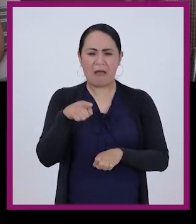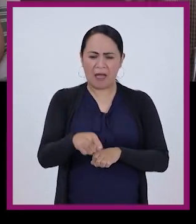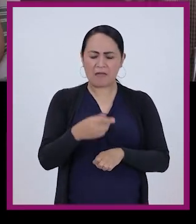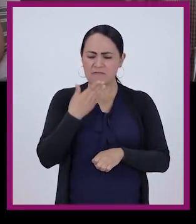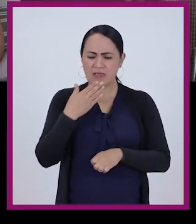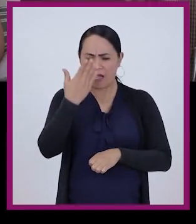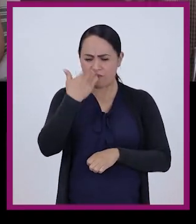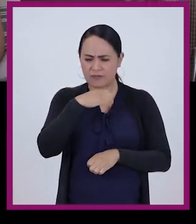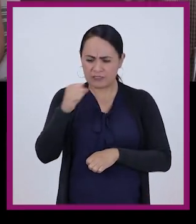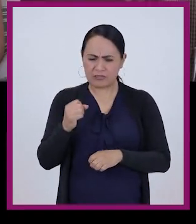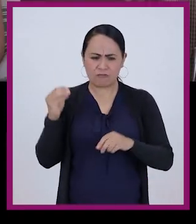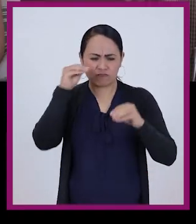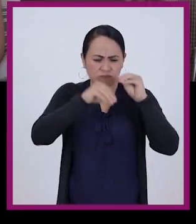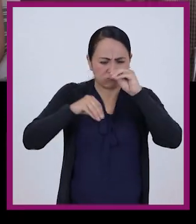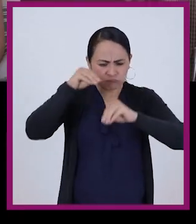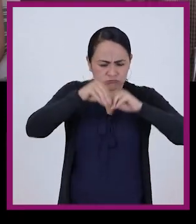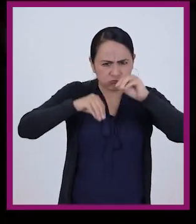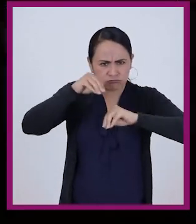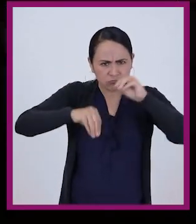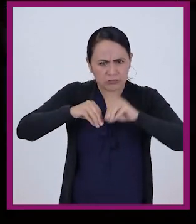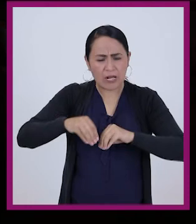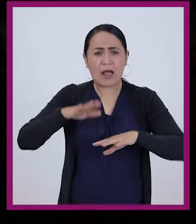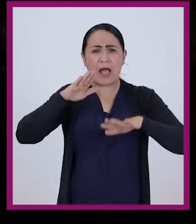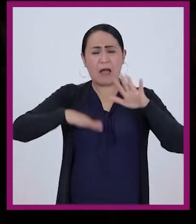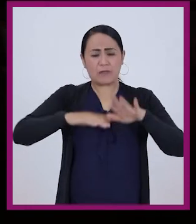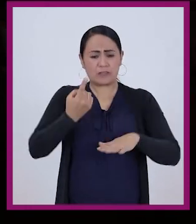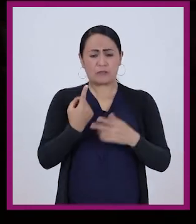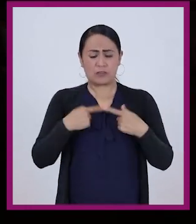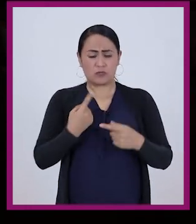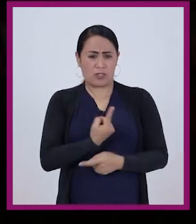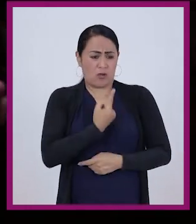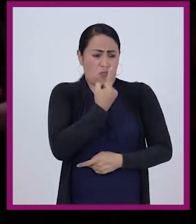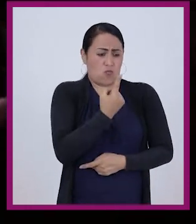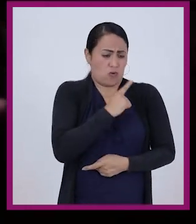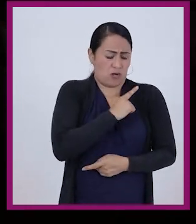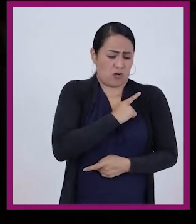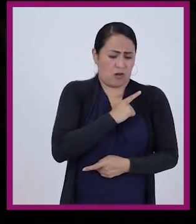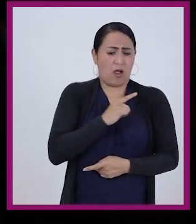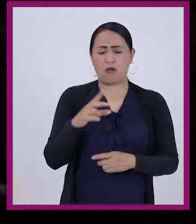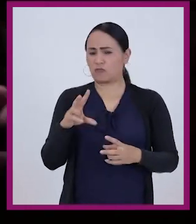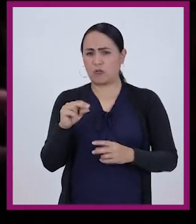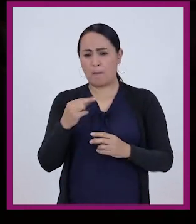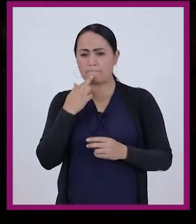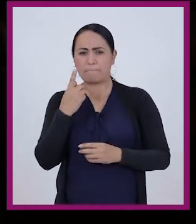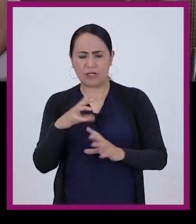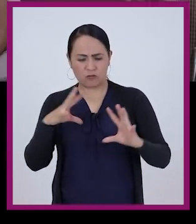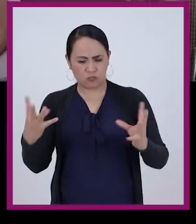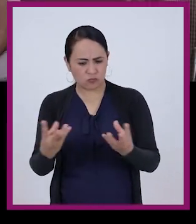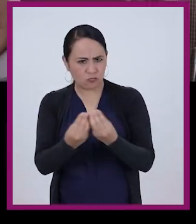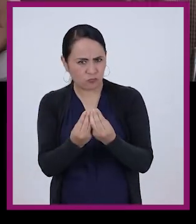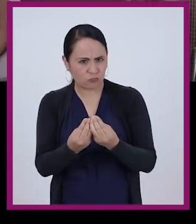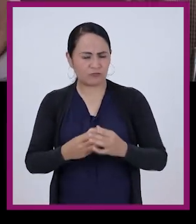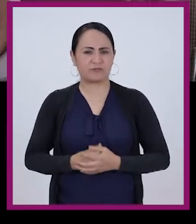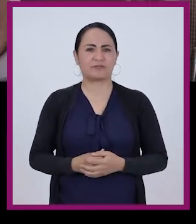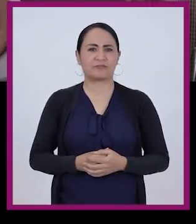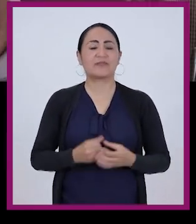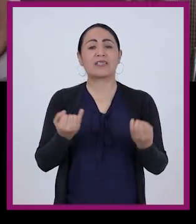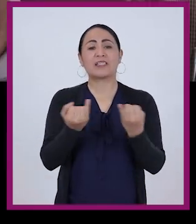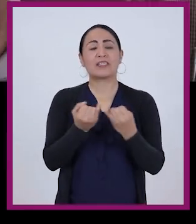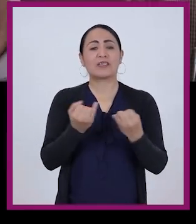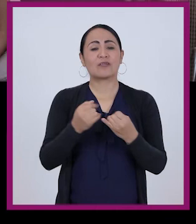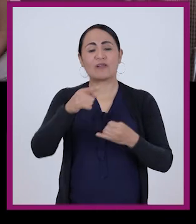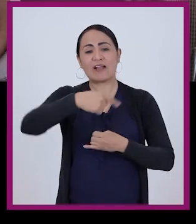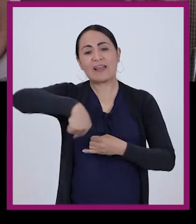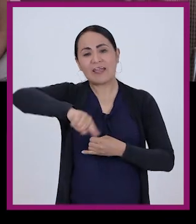los talentos de quienes participaron en él. En muchos casos, su calidad es superior al trabajo de una sola persona. Por otro lado,